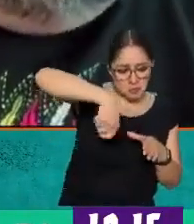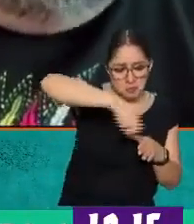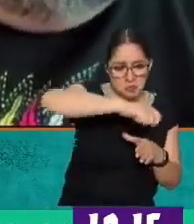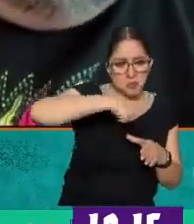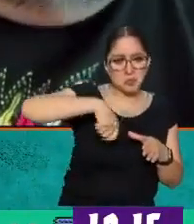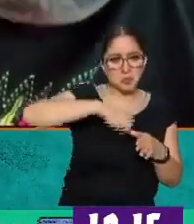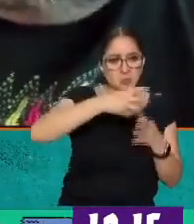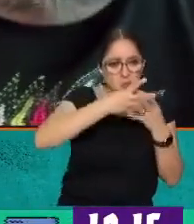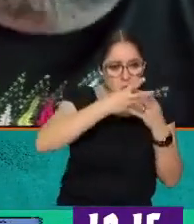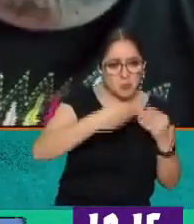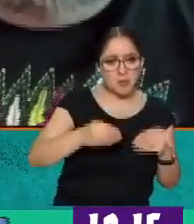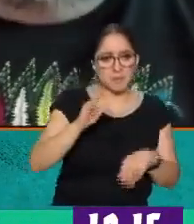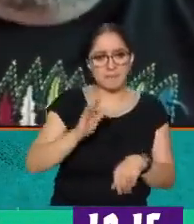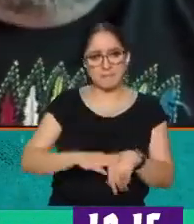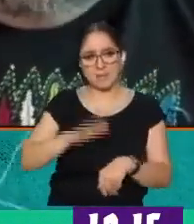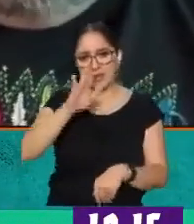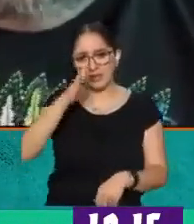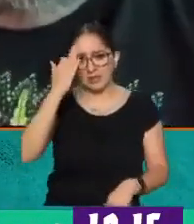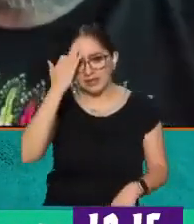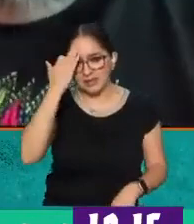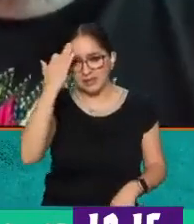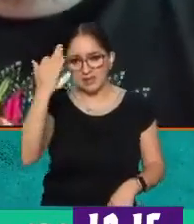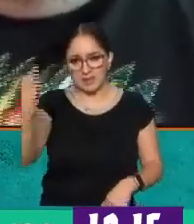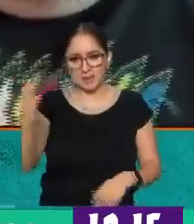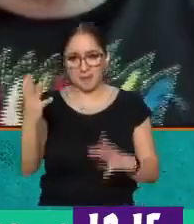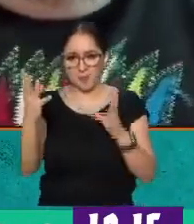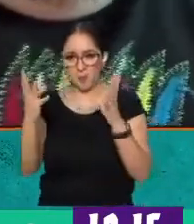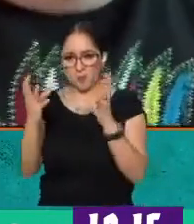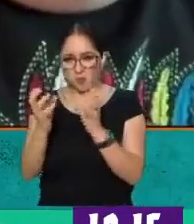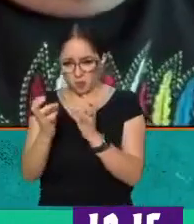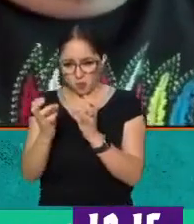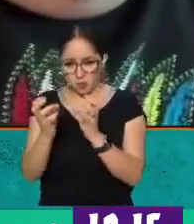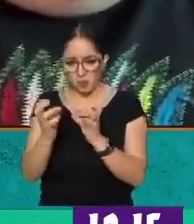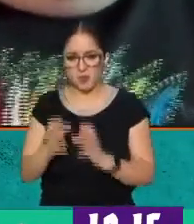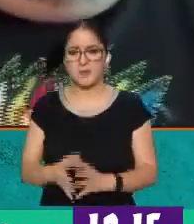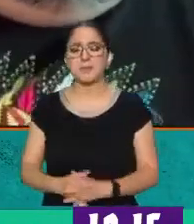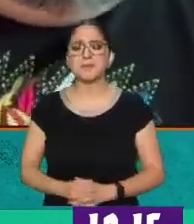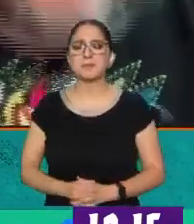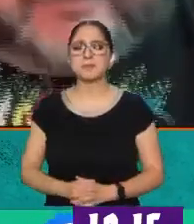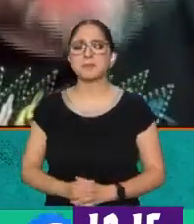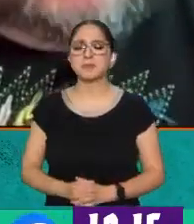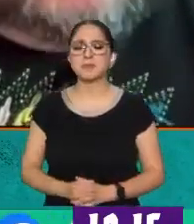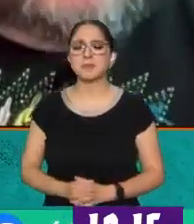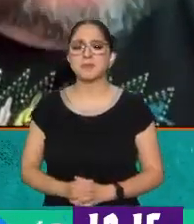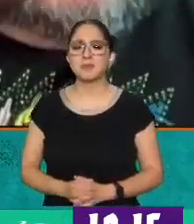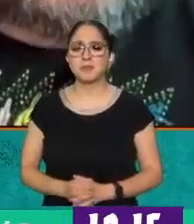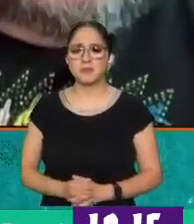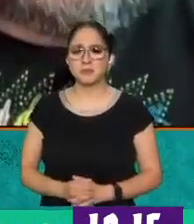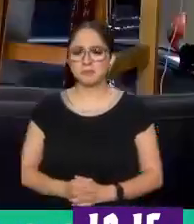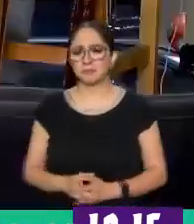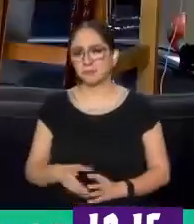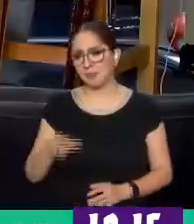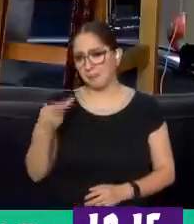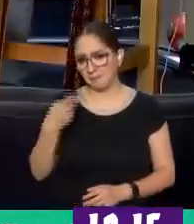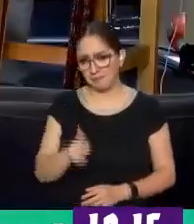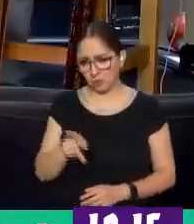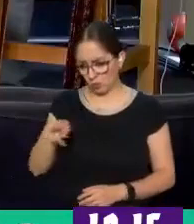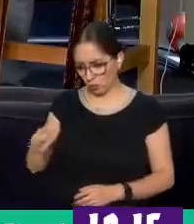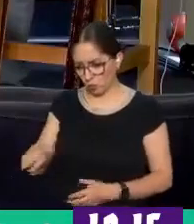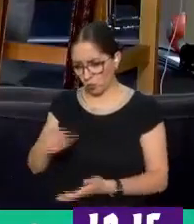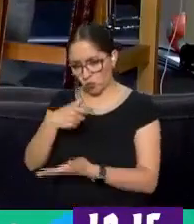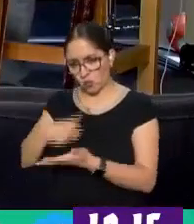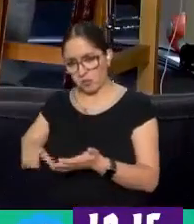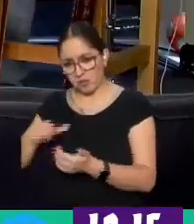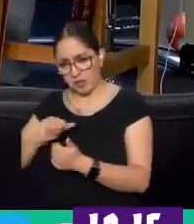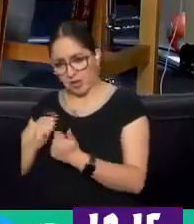y pues es más estable. ¿Acuerdas del Ajinomoto? Oye, y entonces ahora compra uno eso y se lo puede echar